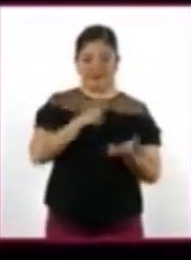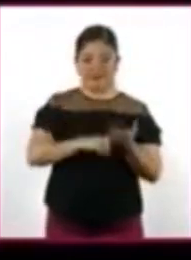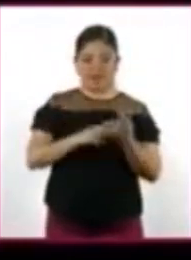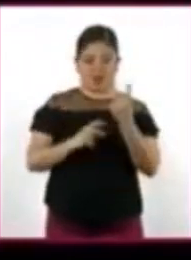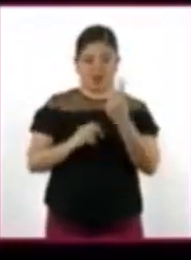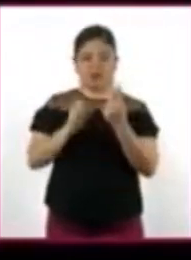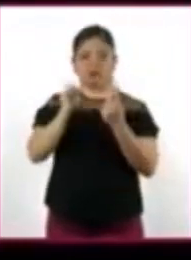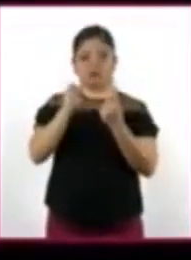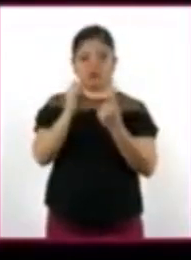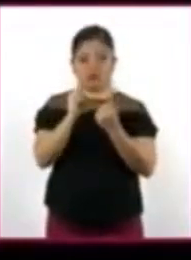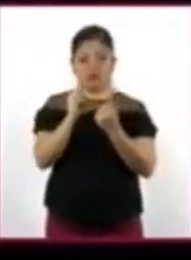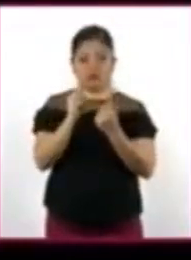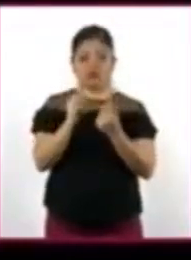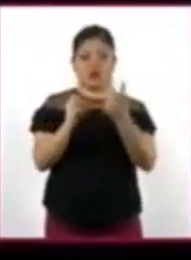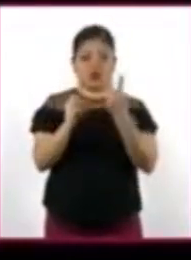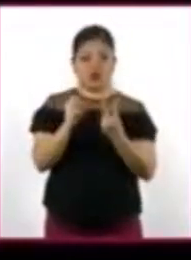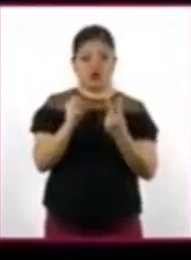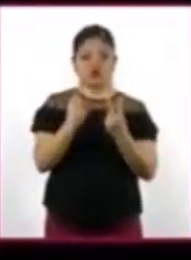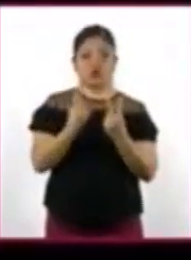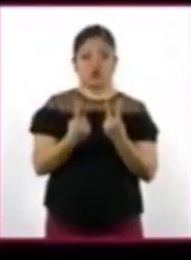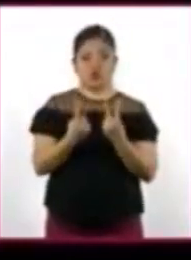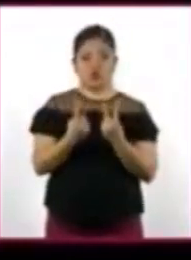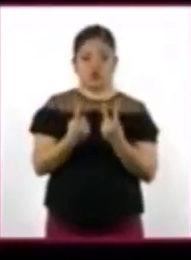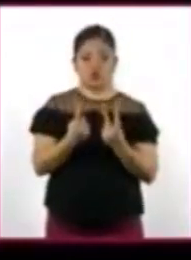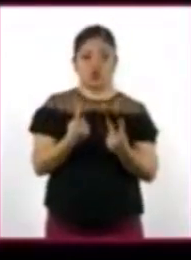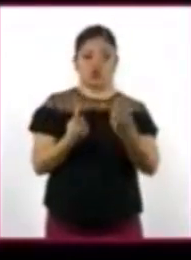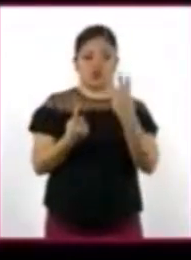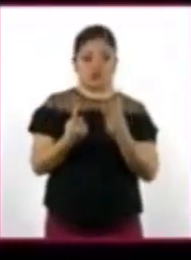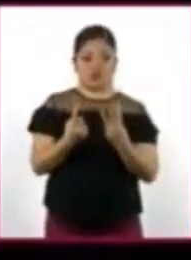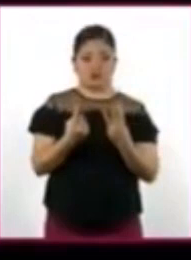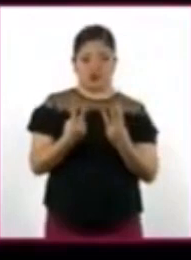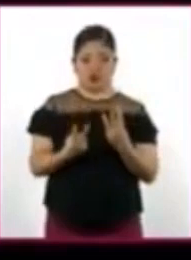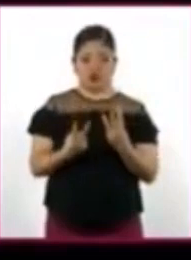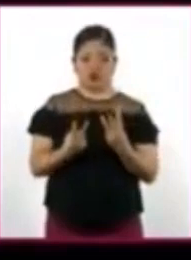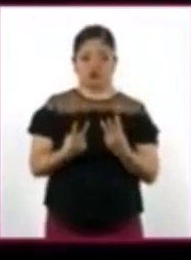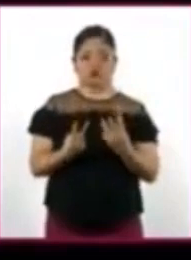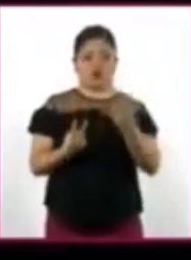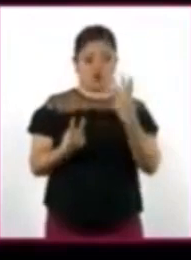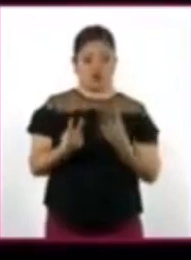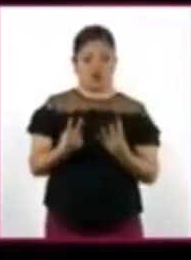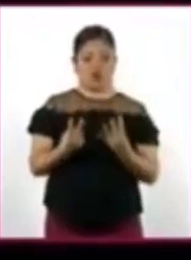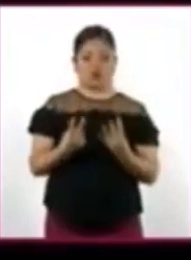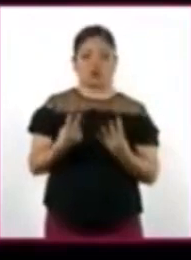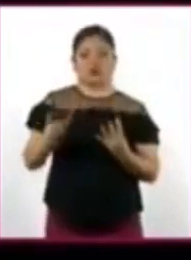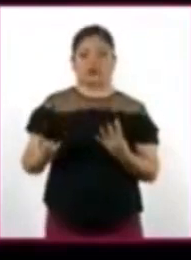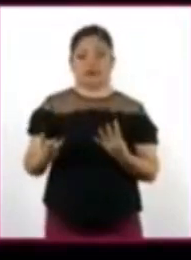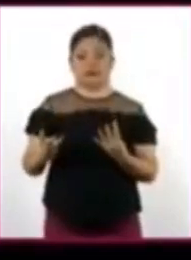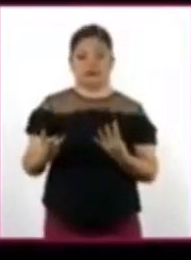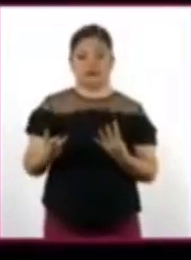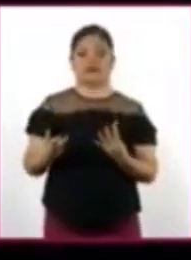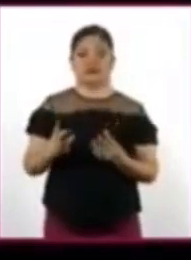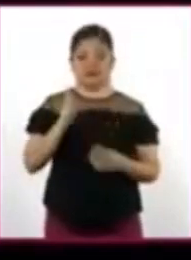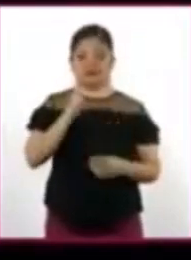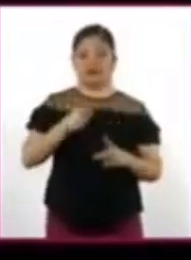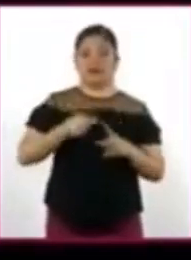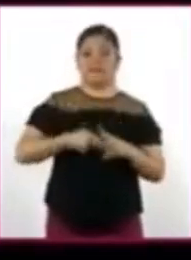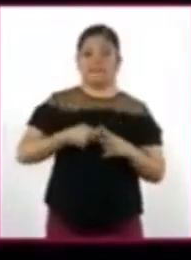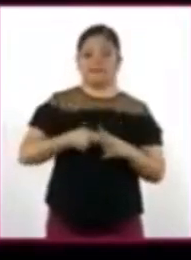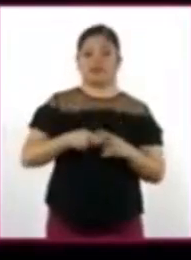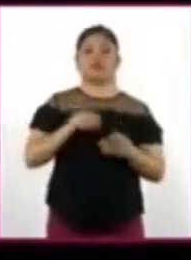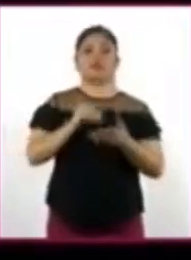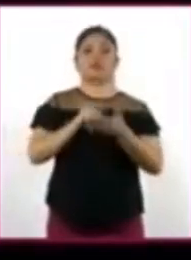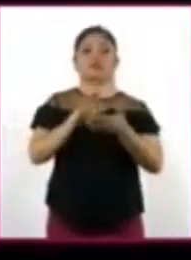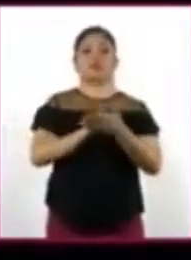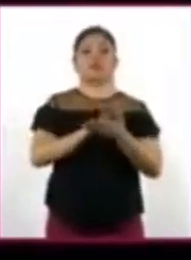x vale 2 tenemos 1, cuando x vale 3 tenemos 2 y cuando x vale 4 tenemos 3. Esto en matemáticas se escribe